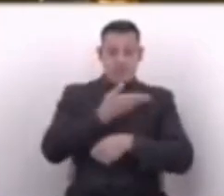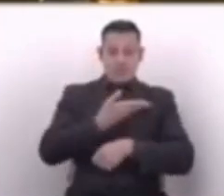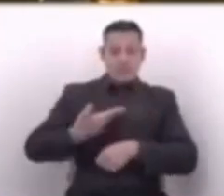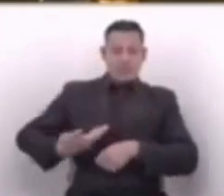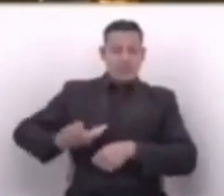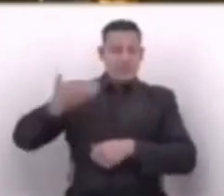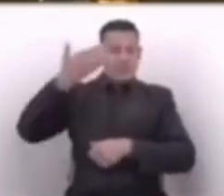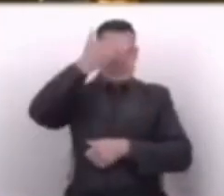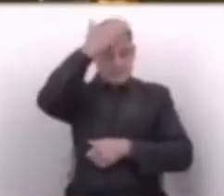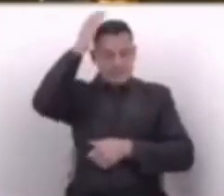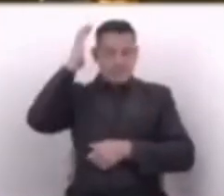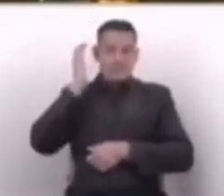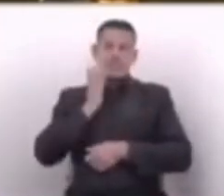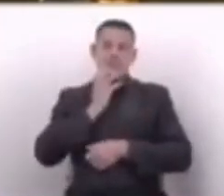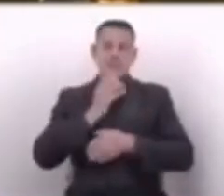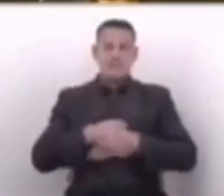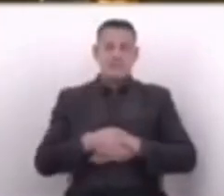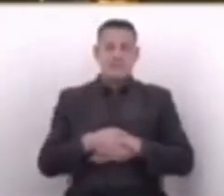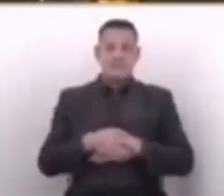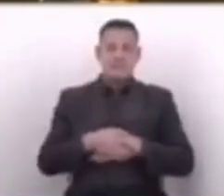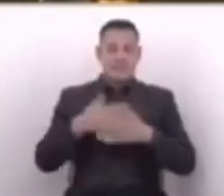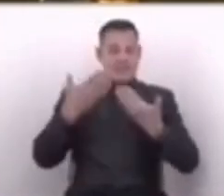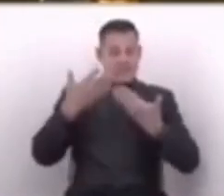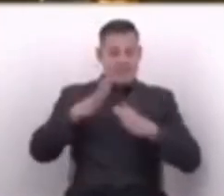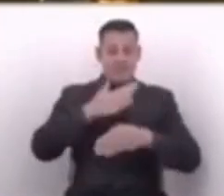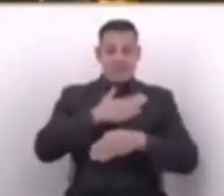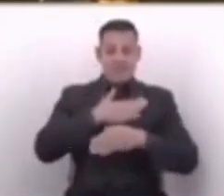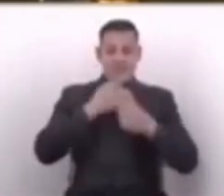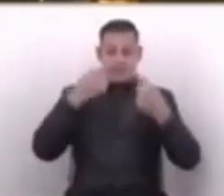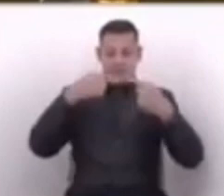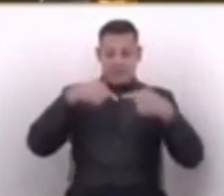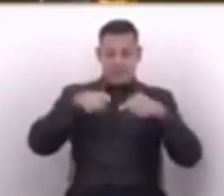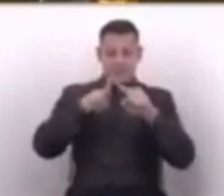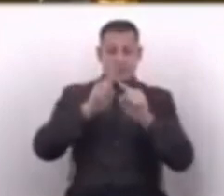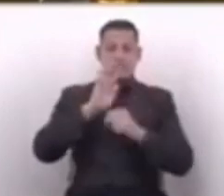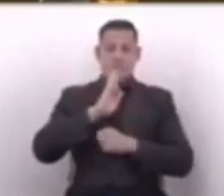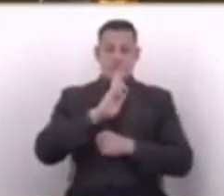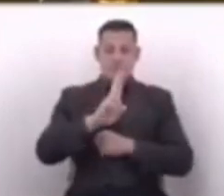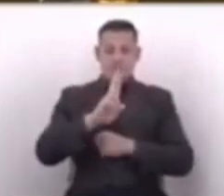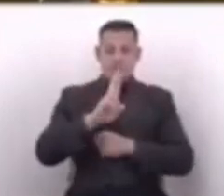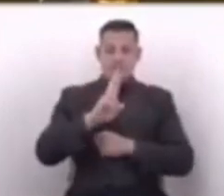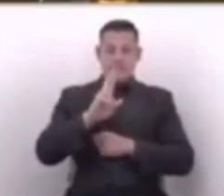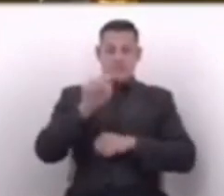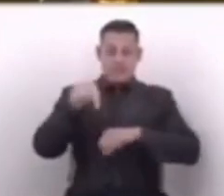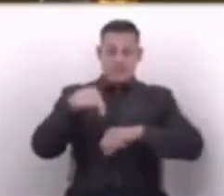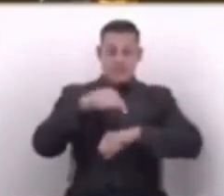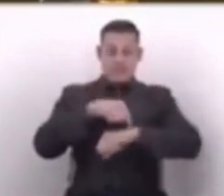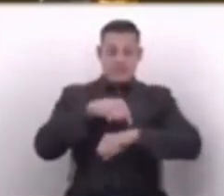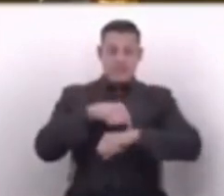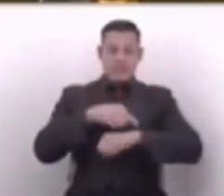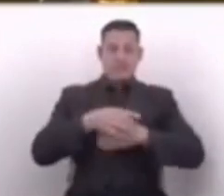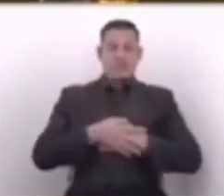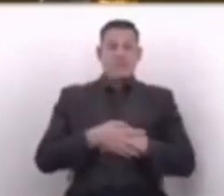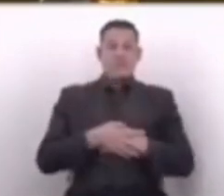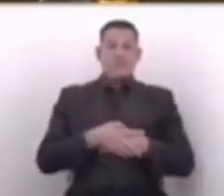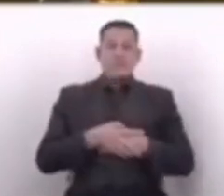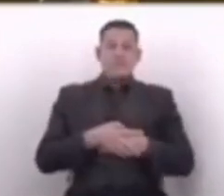presidente Nayib Bukele, y el que ha tenido y el que tuvo esos resultados en esa ocasión.